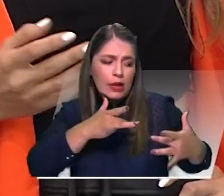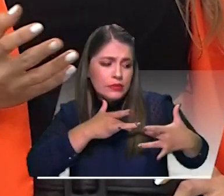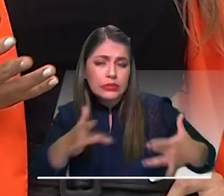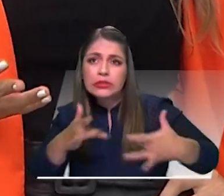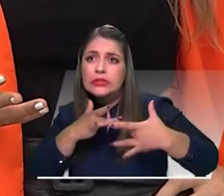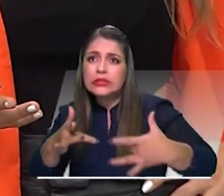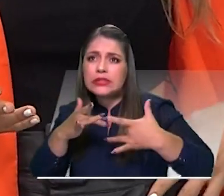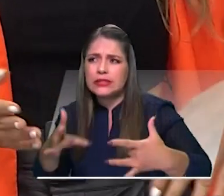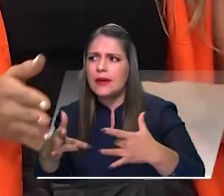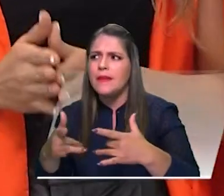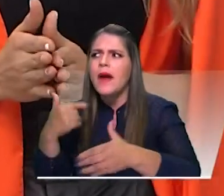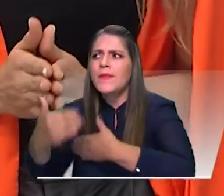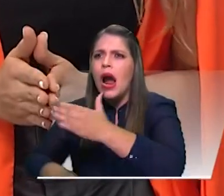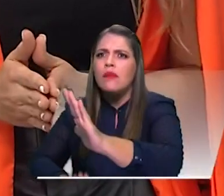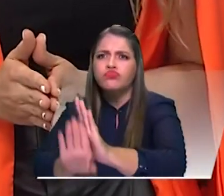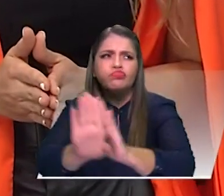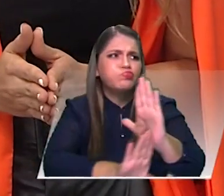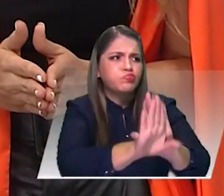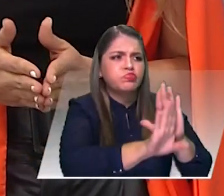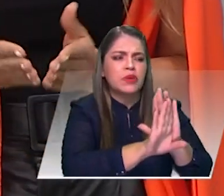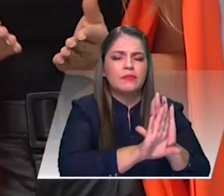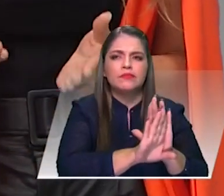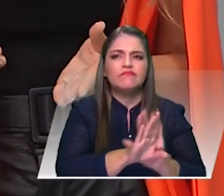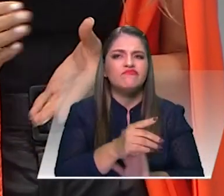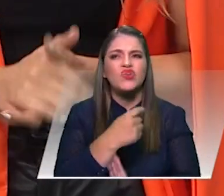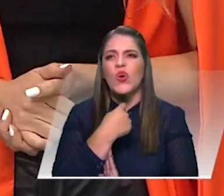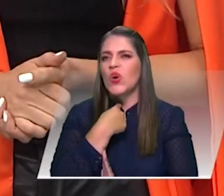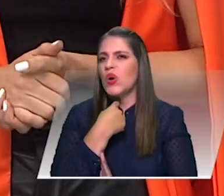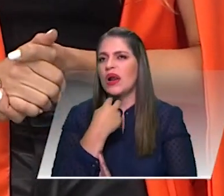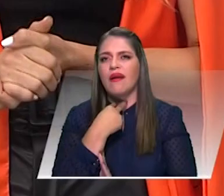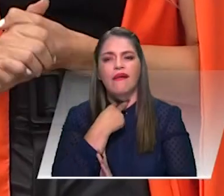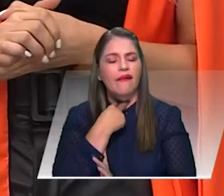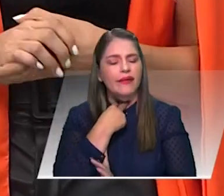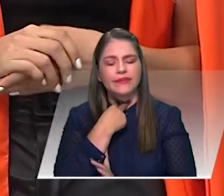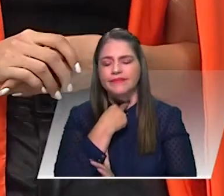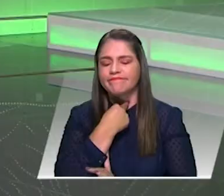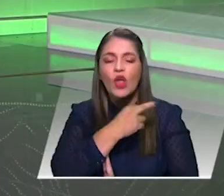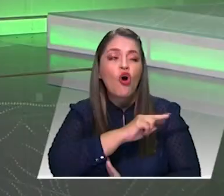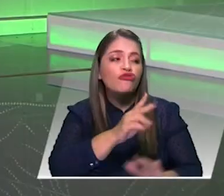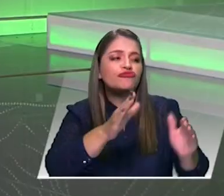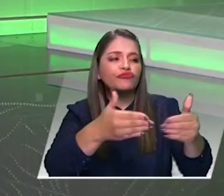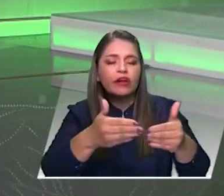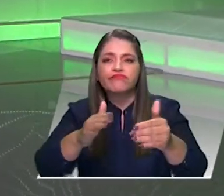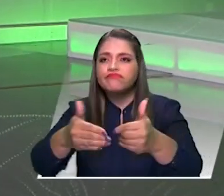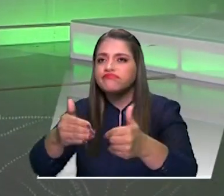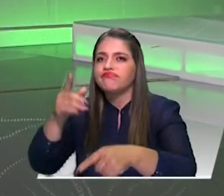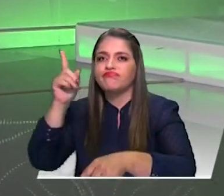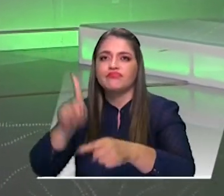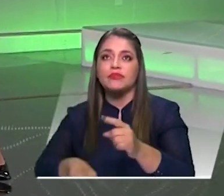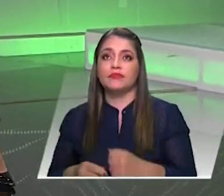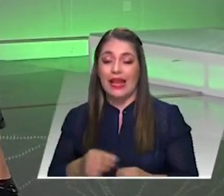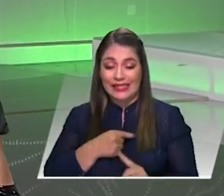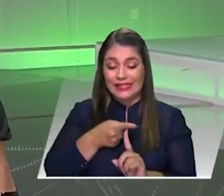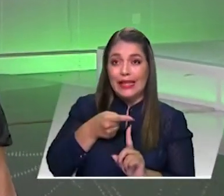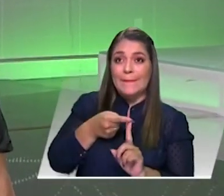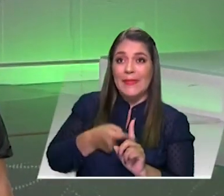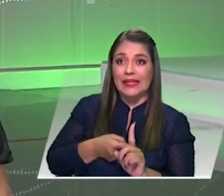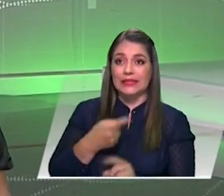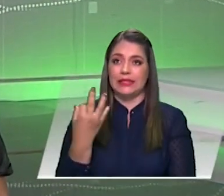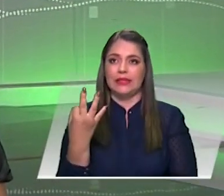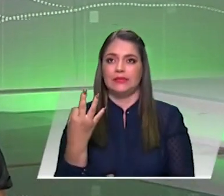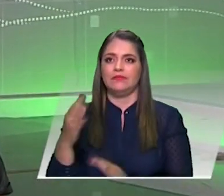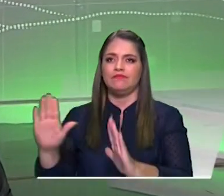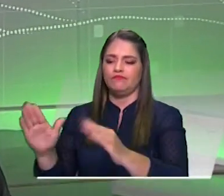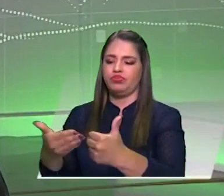levantar muchos procesos, no ha sido suficiente para impedir el cierre de nuevas salas. En lo corrido de este mes, tres de ellas